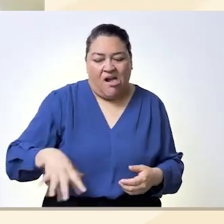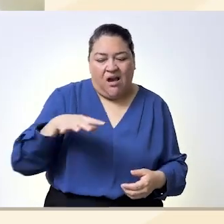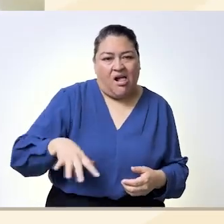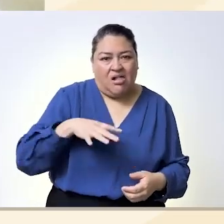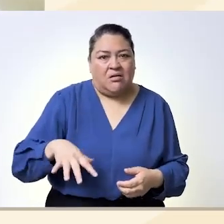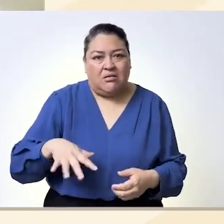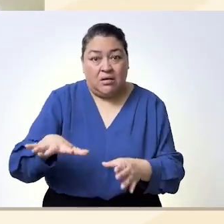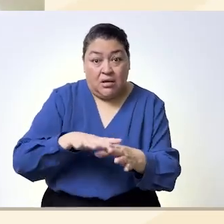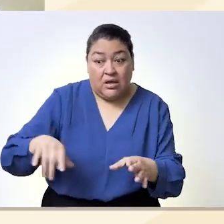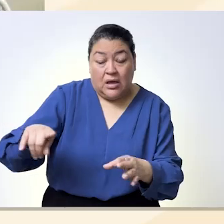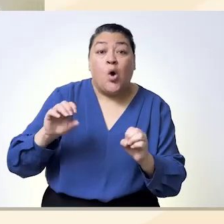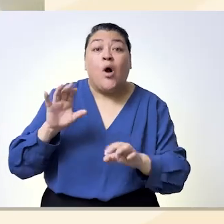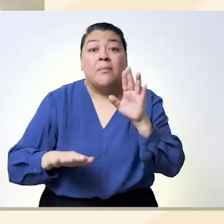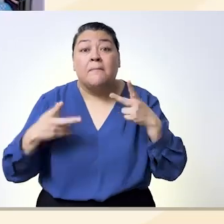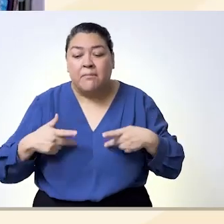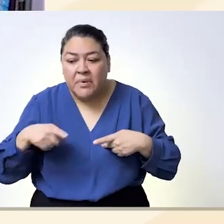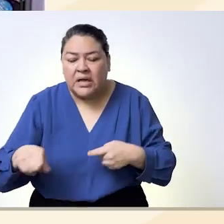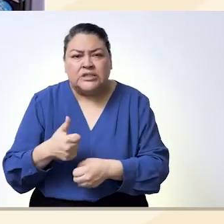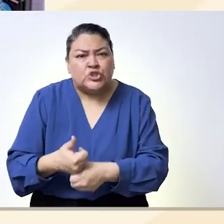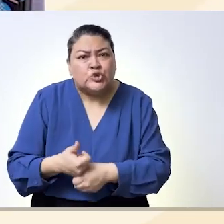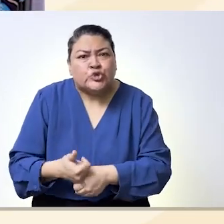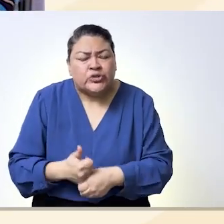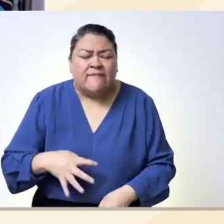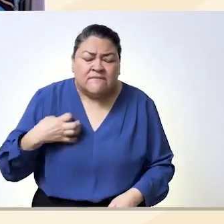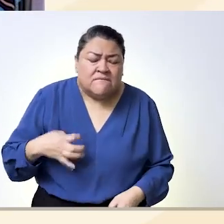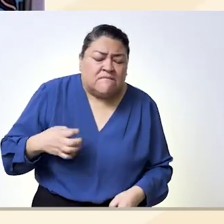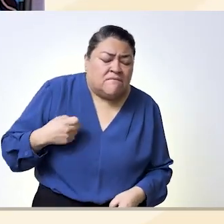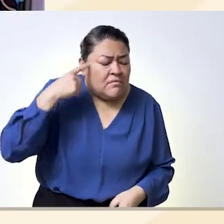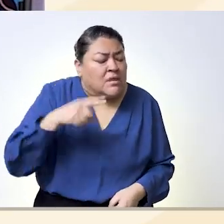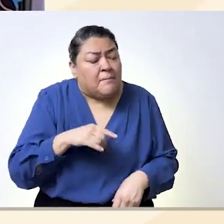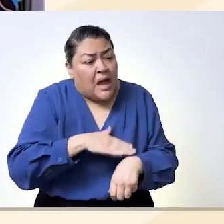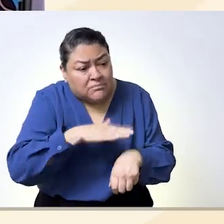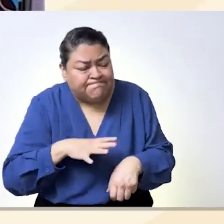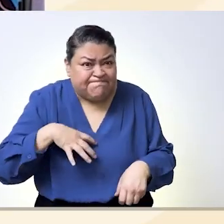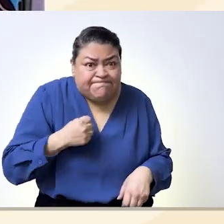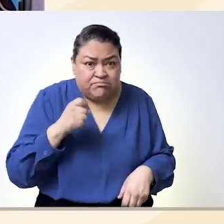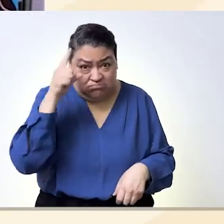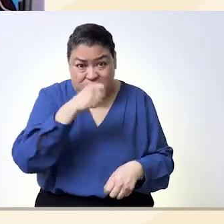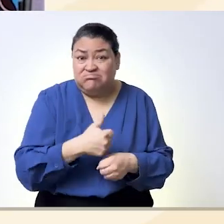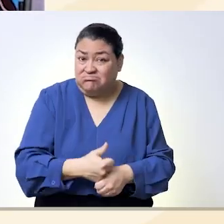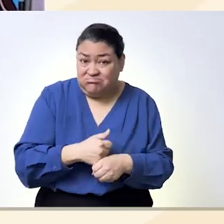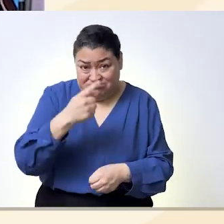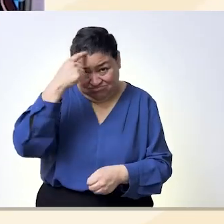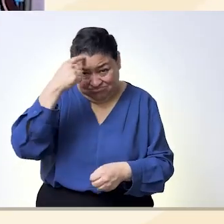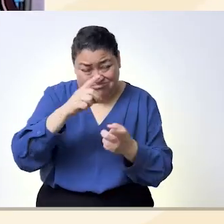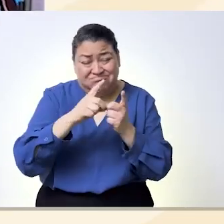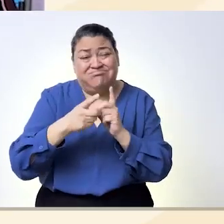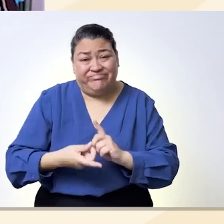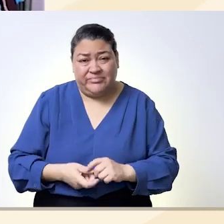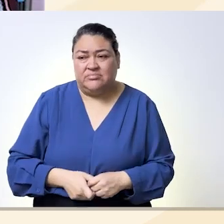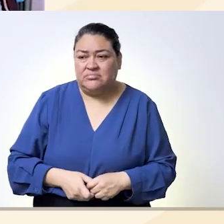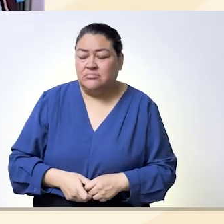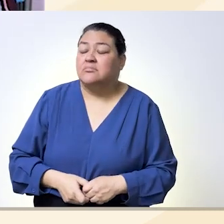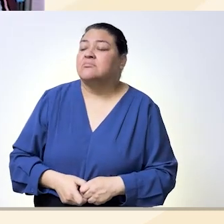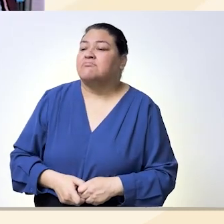pero a un enormísimo costo en salud mental, ¿no? Y al inicio decías mucho esto, como en qué medida cuando un espacio no es seguro para